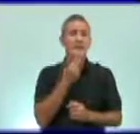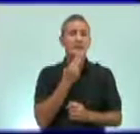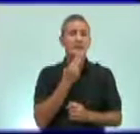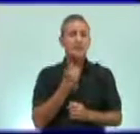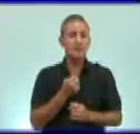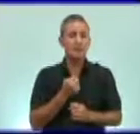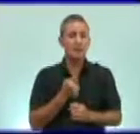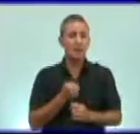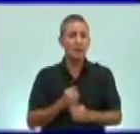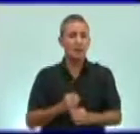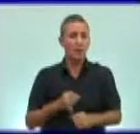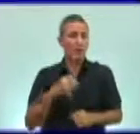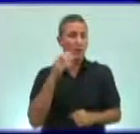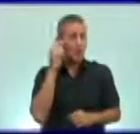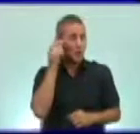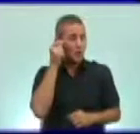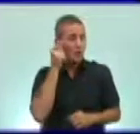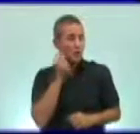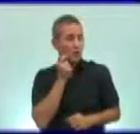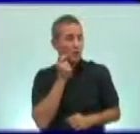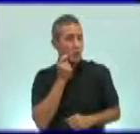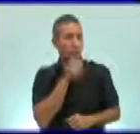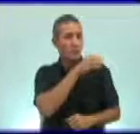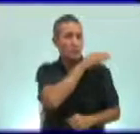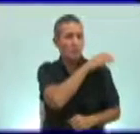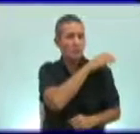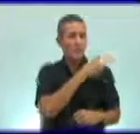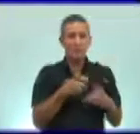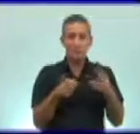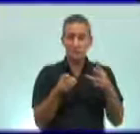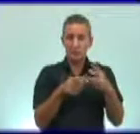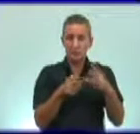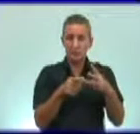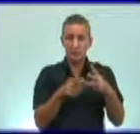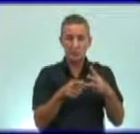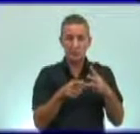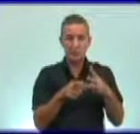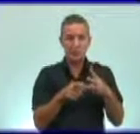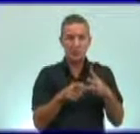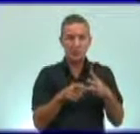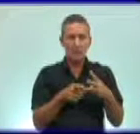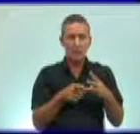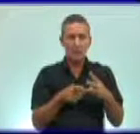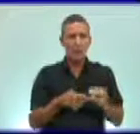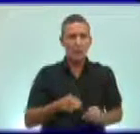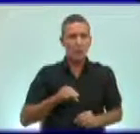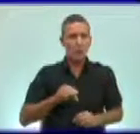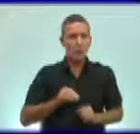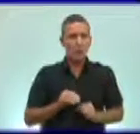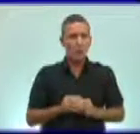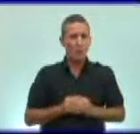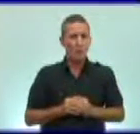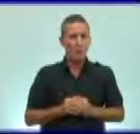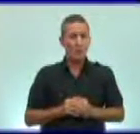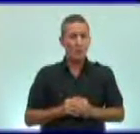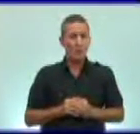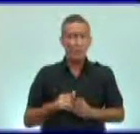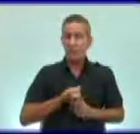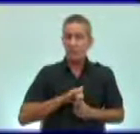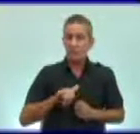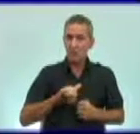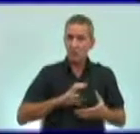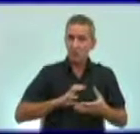tercero tiene que ver el legado y vigencia del ideal bolivariano en el mundo y la sociedad cubana actual. De igual manera,